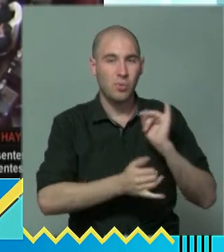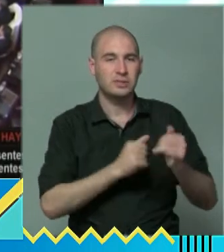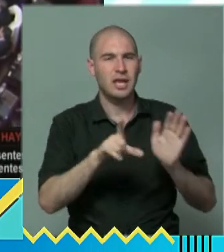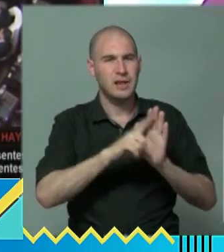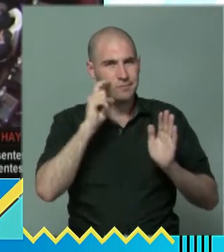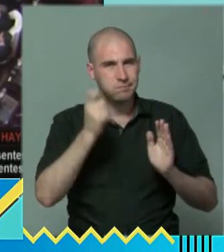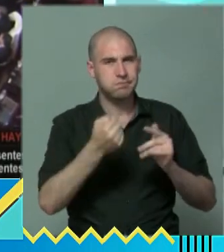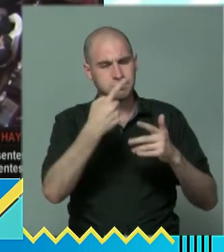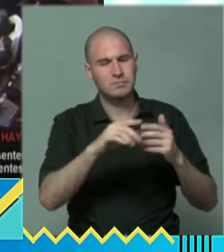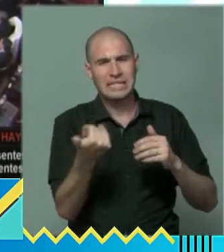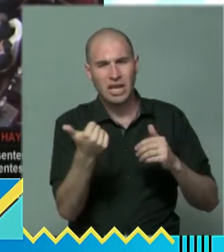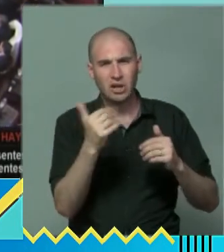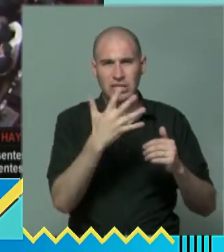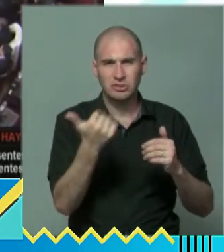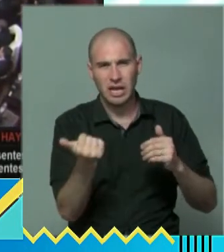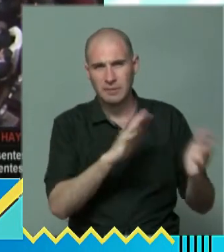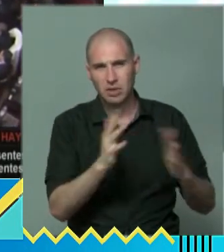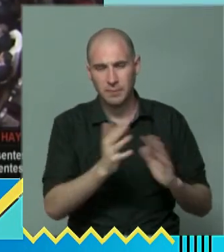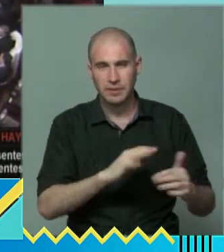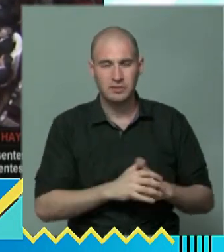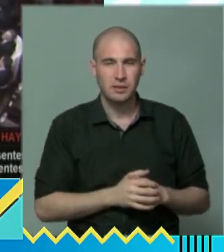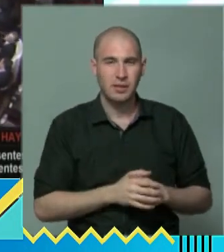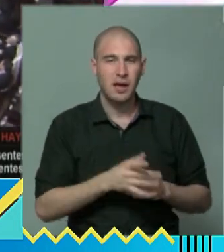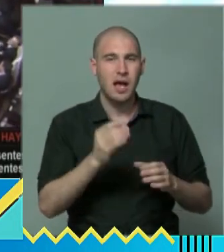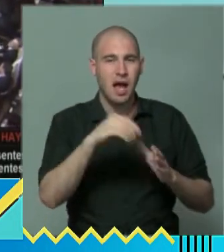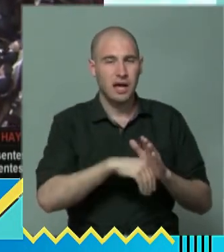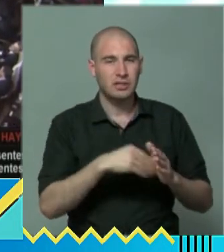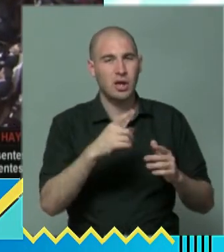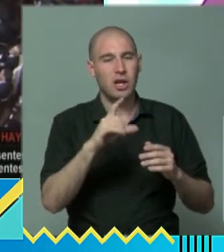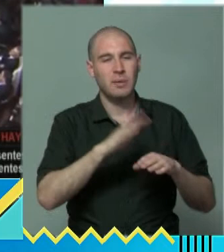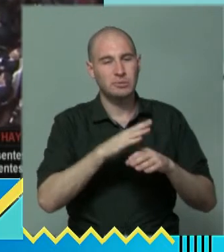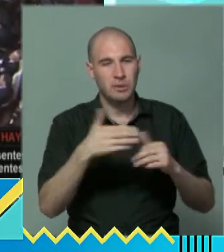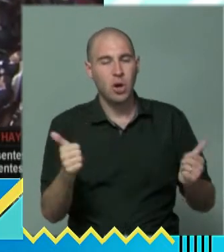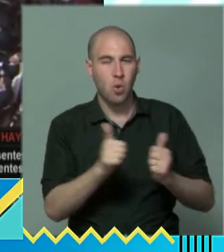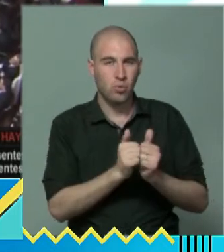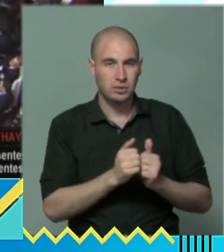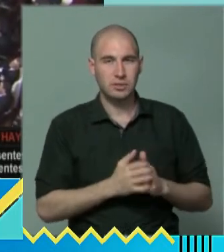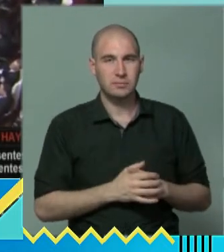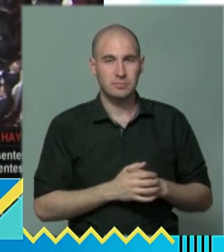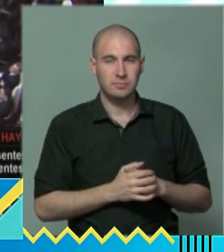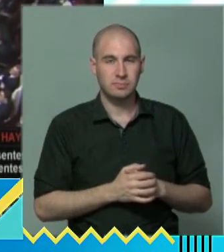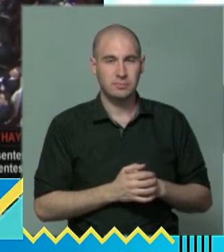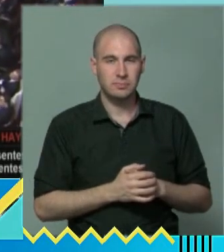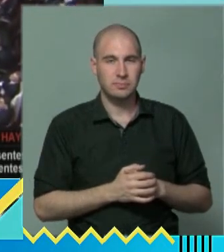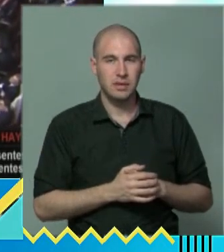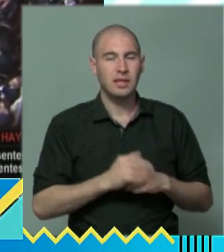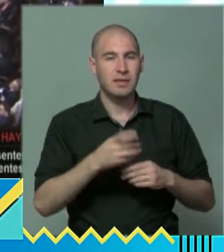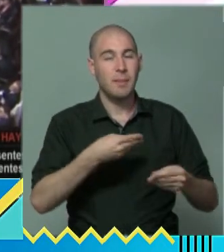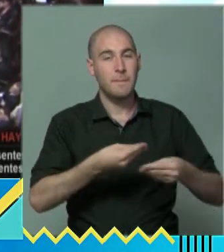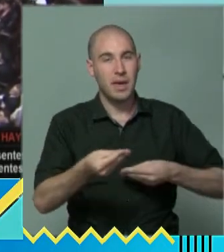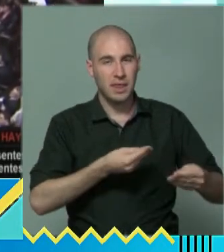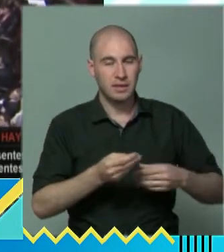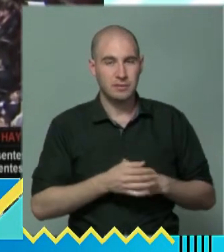delitos o 6 delitos de corrupción que contempla, entre los que se encuentran cohecho y la regulación de